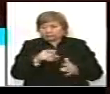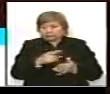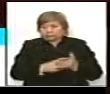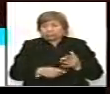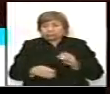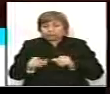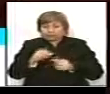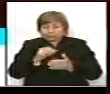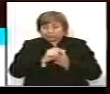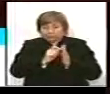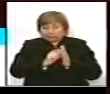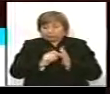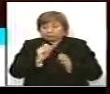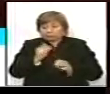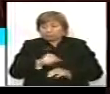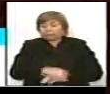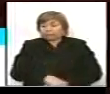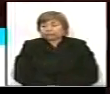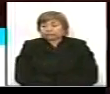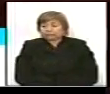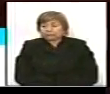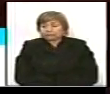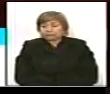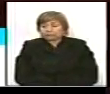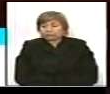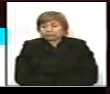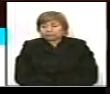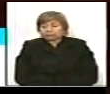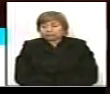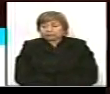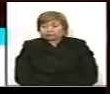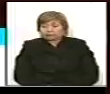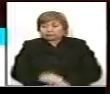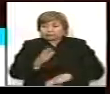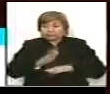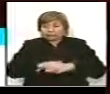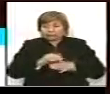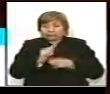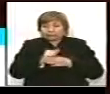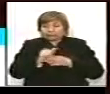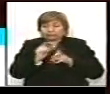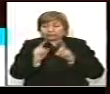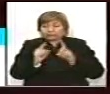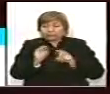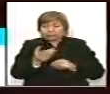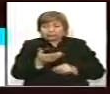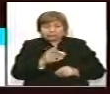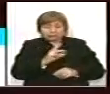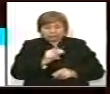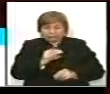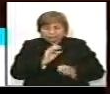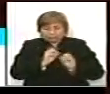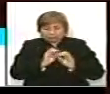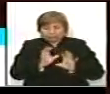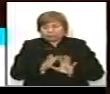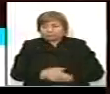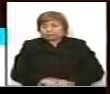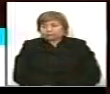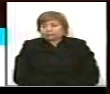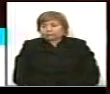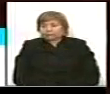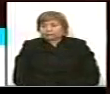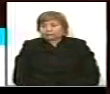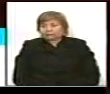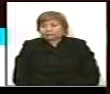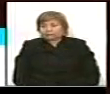escrito. ¿Sí? ¿Una pregunta acerca de este ejercicio? ¿No? ¿Está claro?